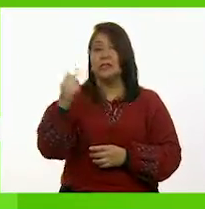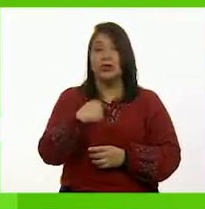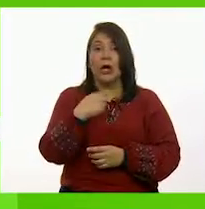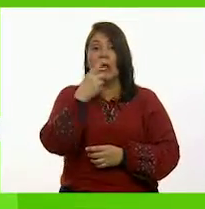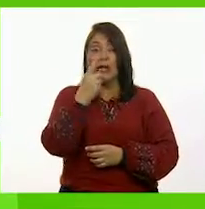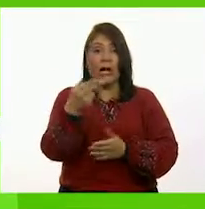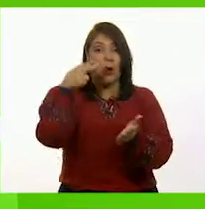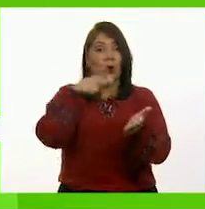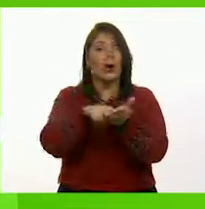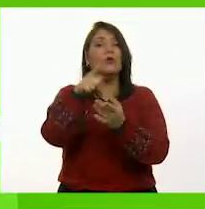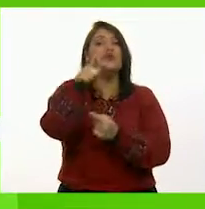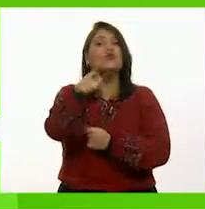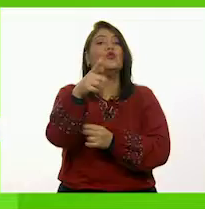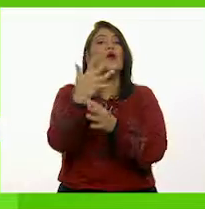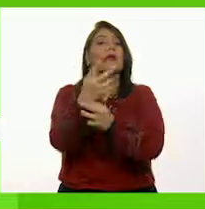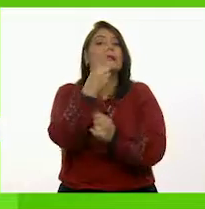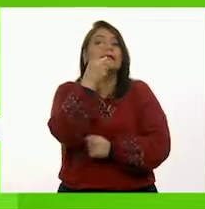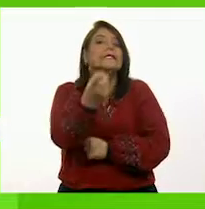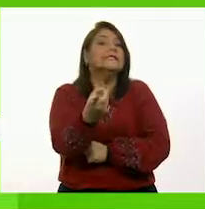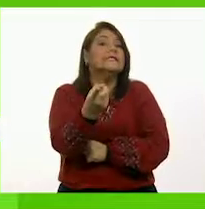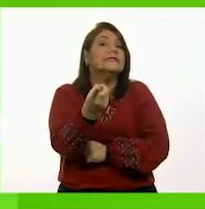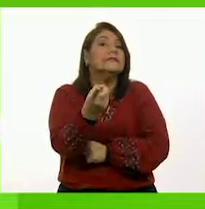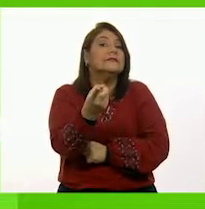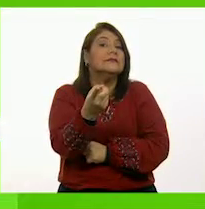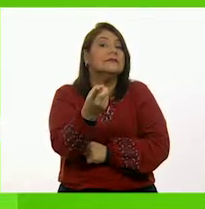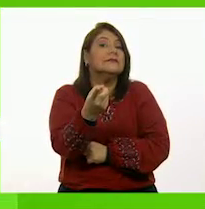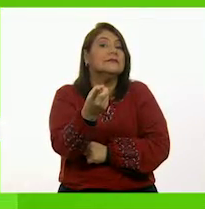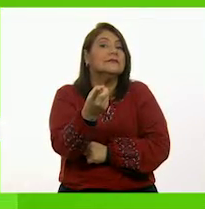digo negro, ¿tú dices?